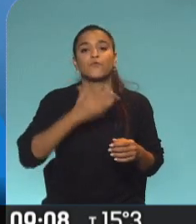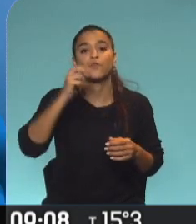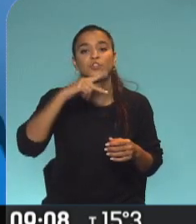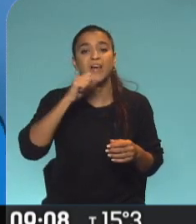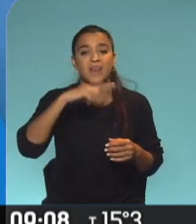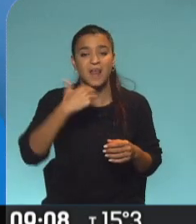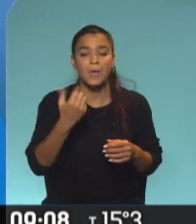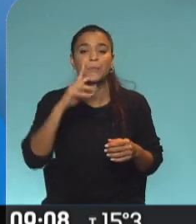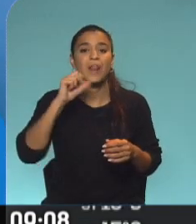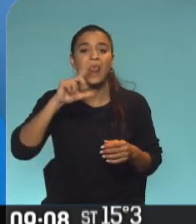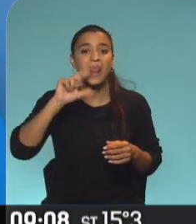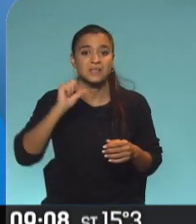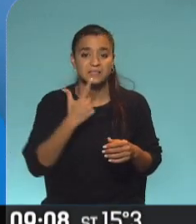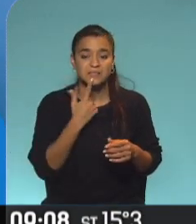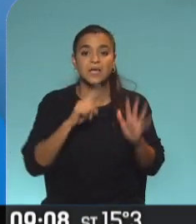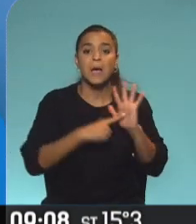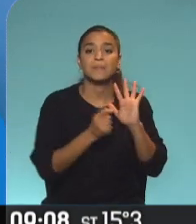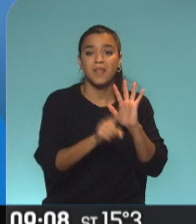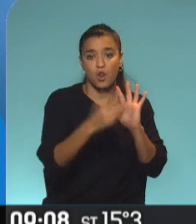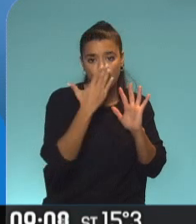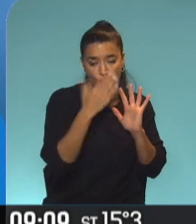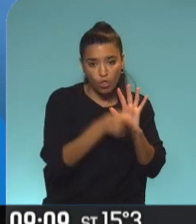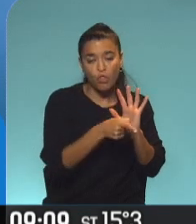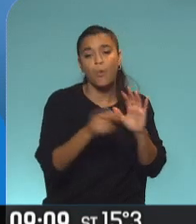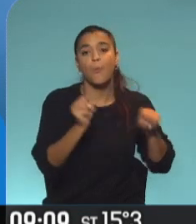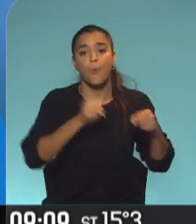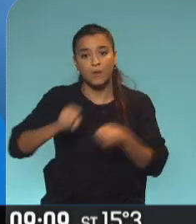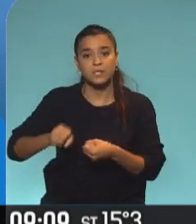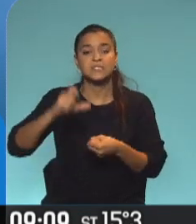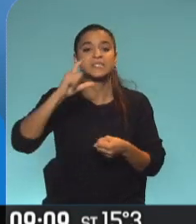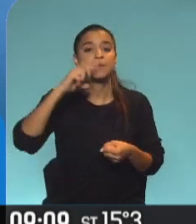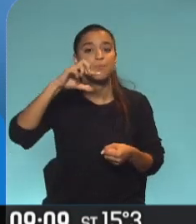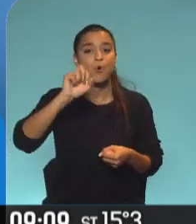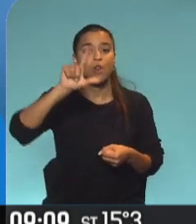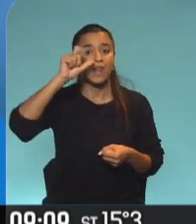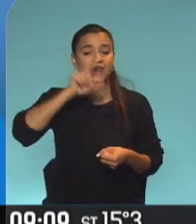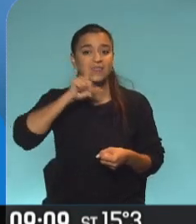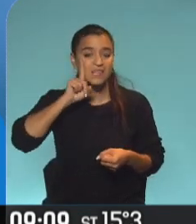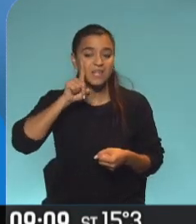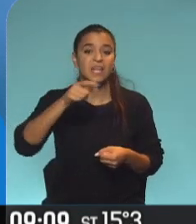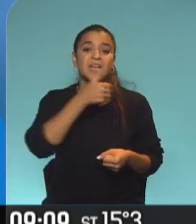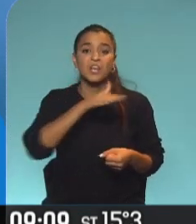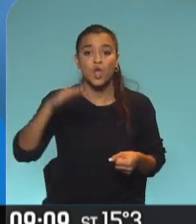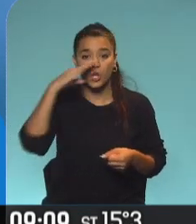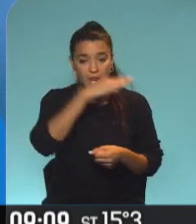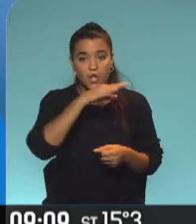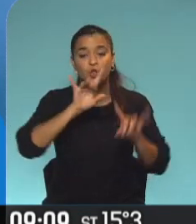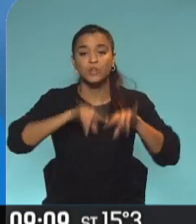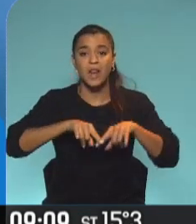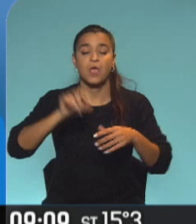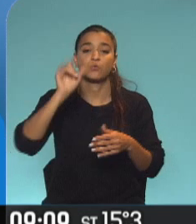Puerto Vilelas, en la ciudad capital de Córdoba, en Bariloche y Chipoleti, en Río Negro, y en Trelew, en